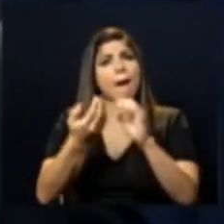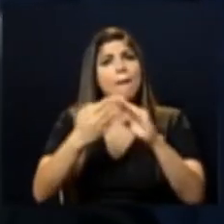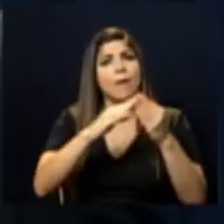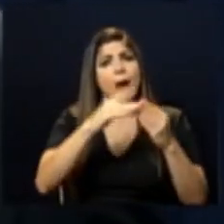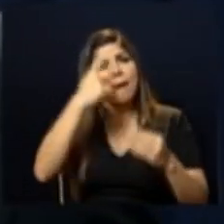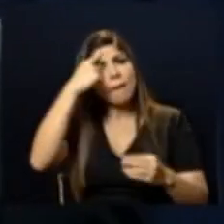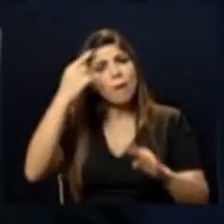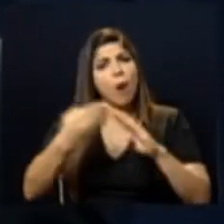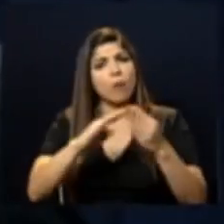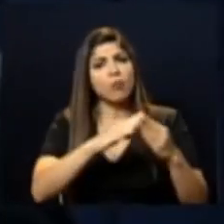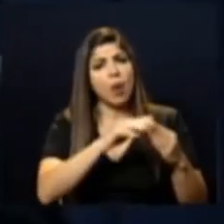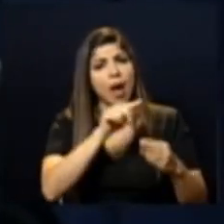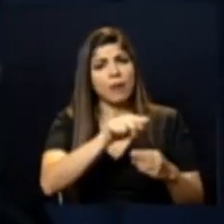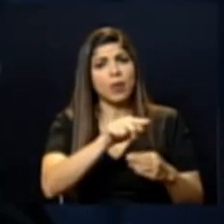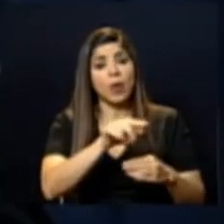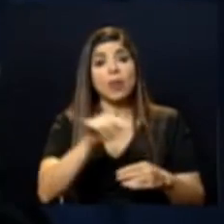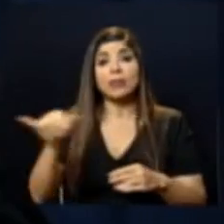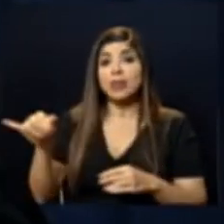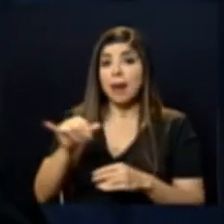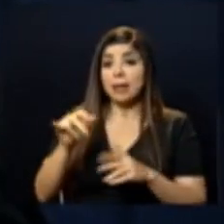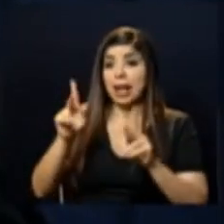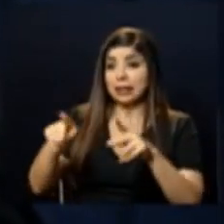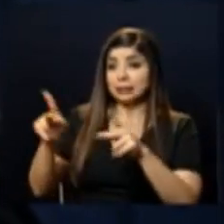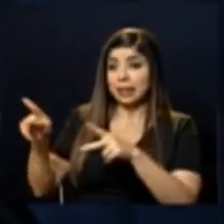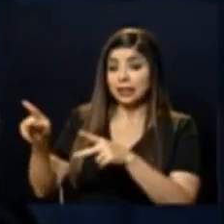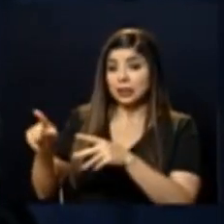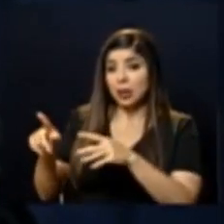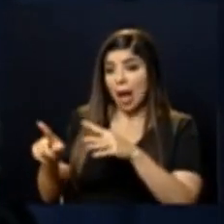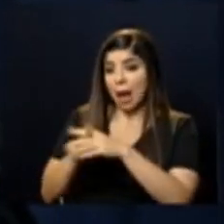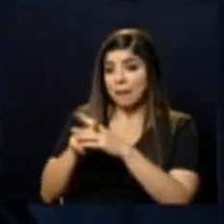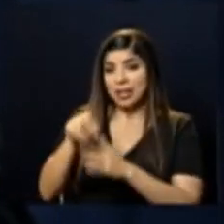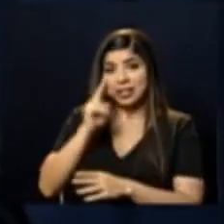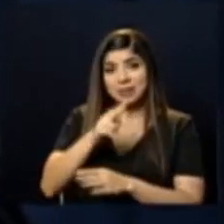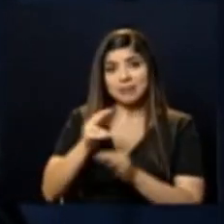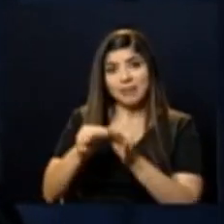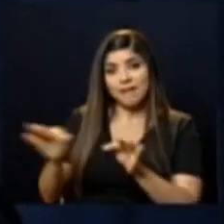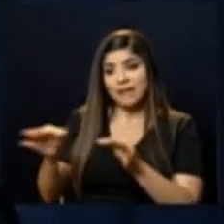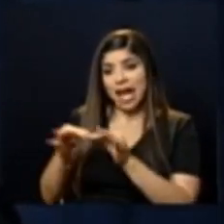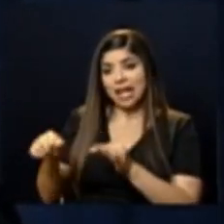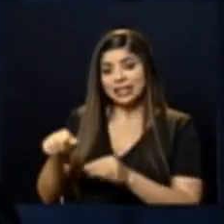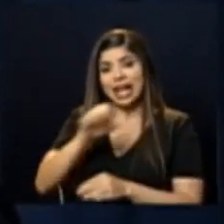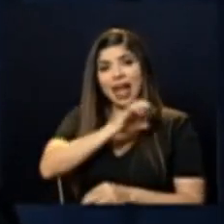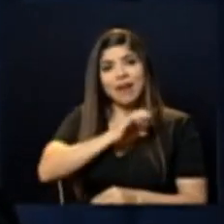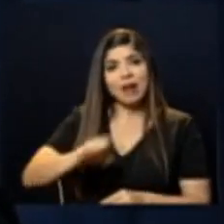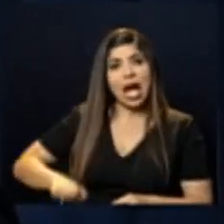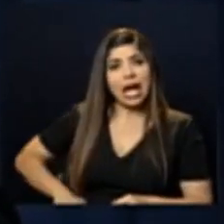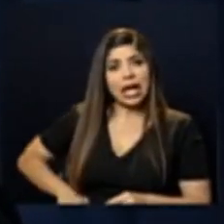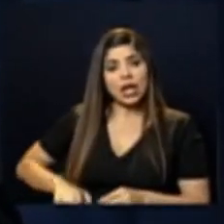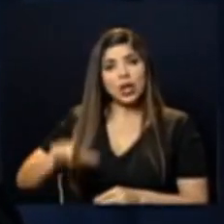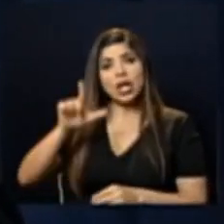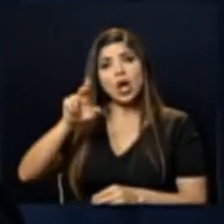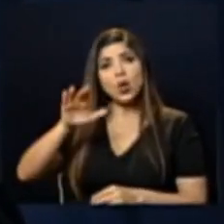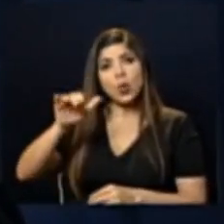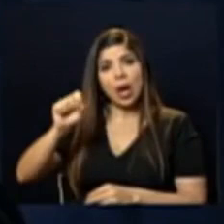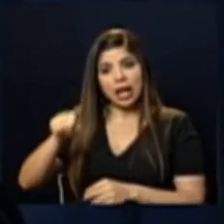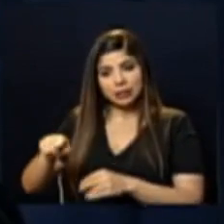pueblo, como para quienes la encuentran en las páginas del Evangelio según